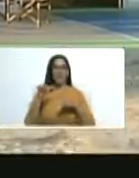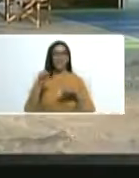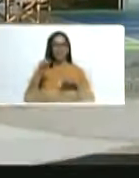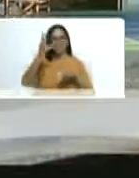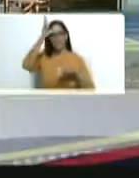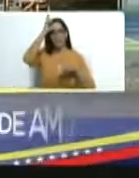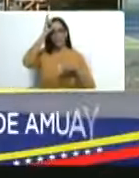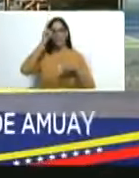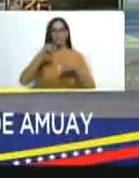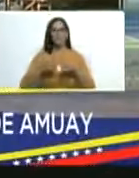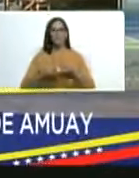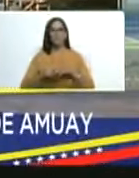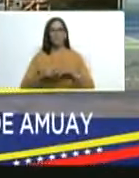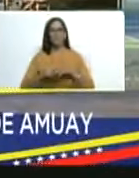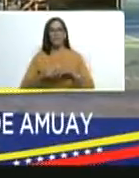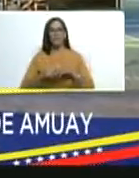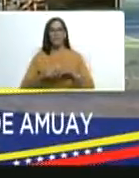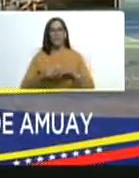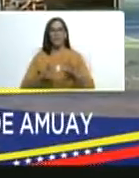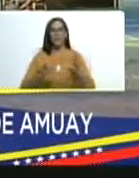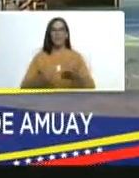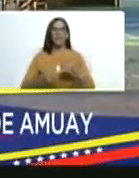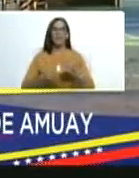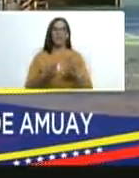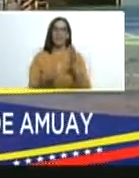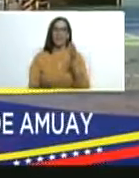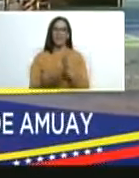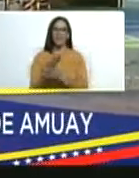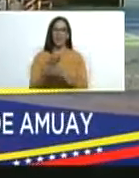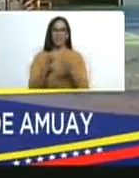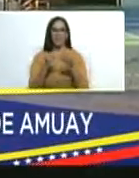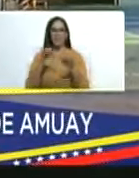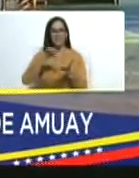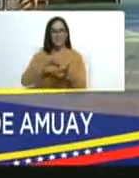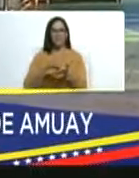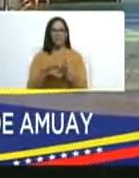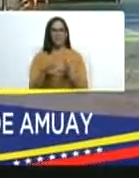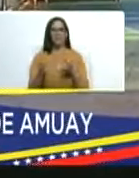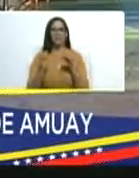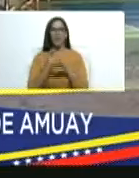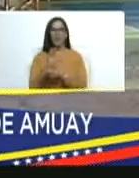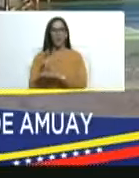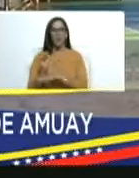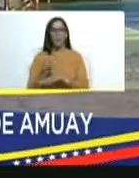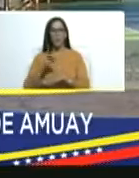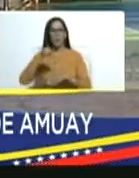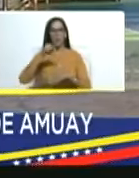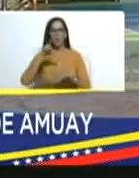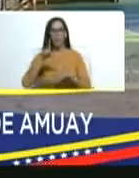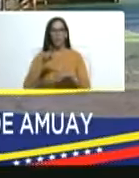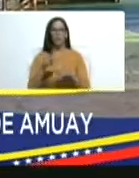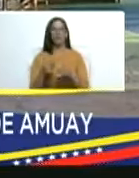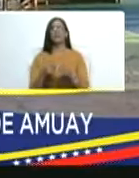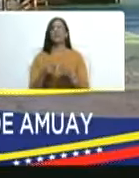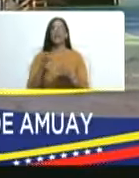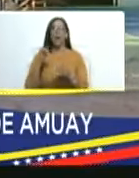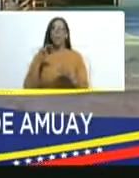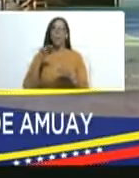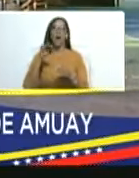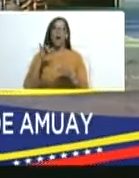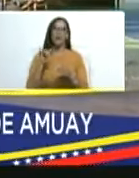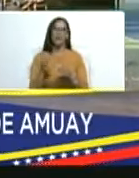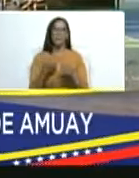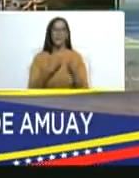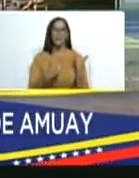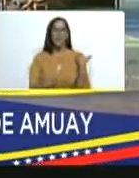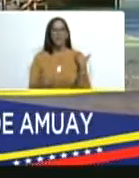Falcón, en la reactivación del centro de acopio Julio Domingo Díaz, de la población de Amuay.